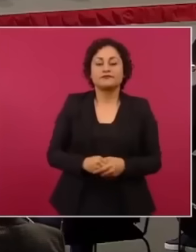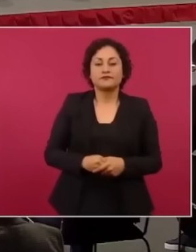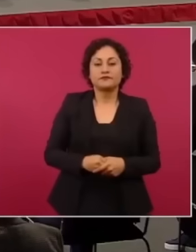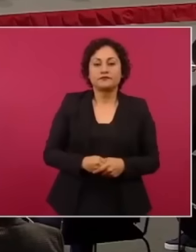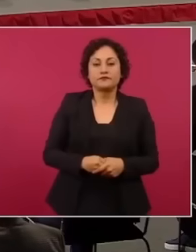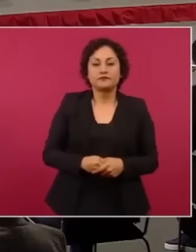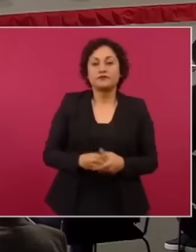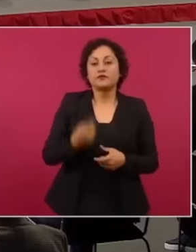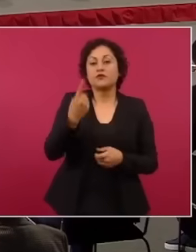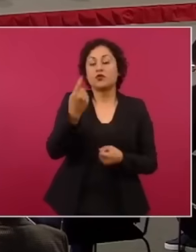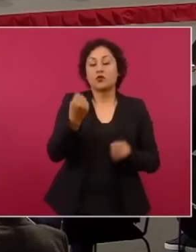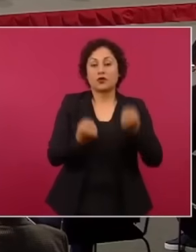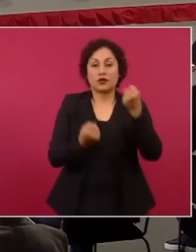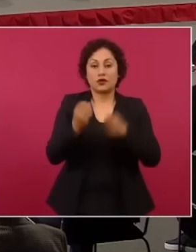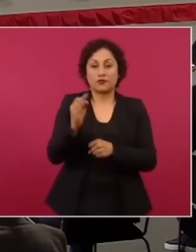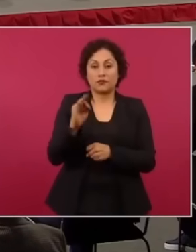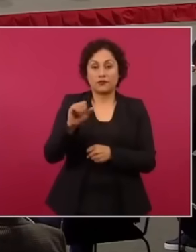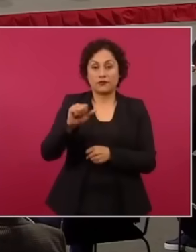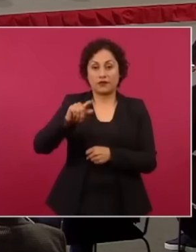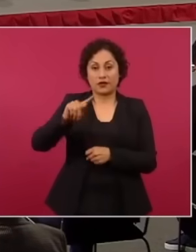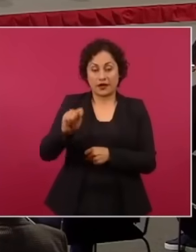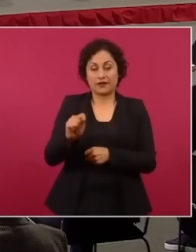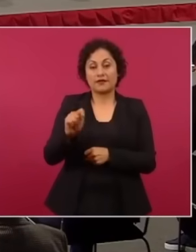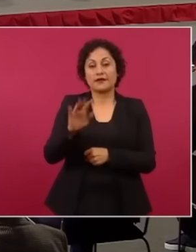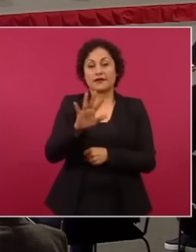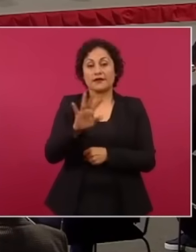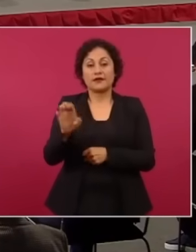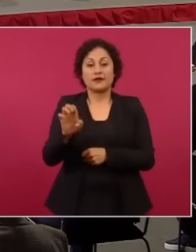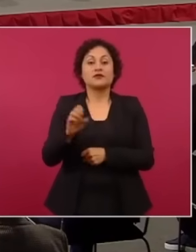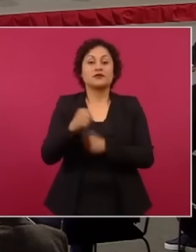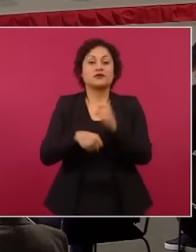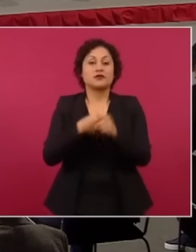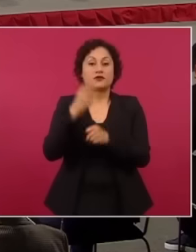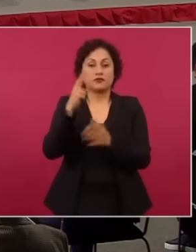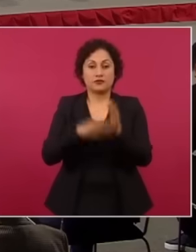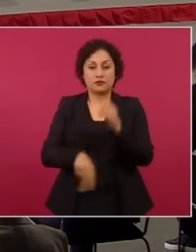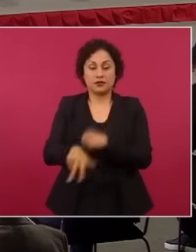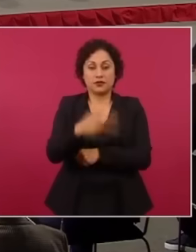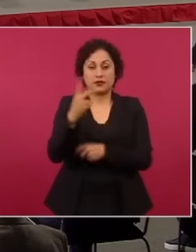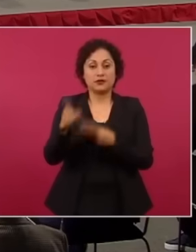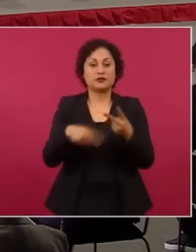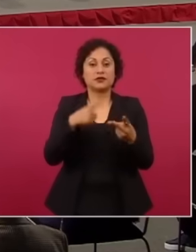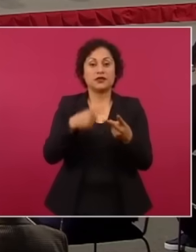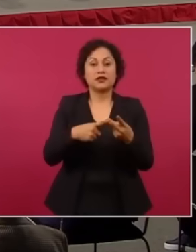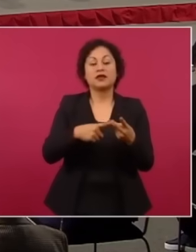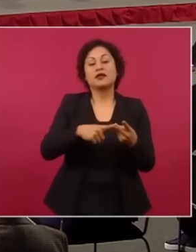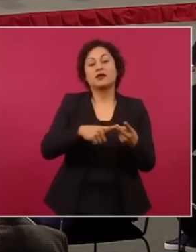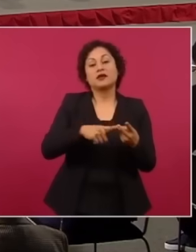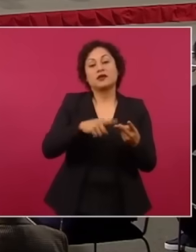Un Fiat 500 de 2013, un Rolls Royce